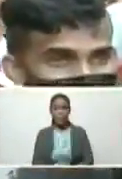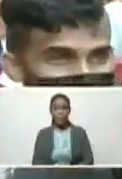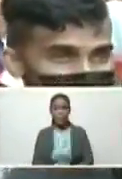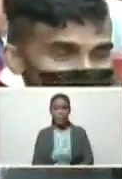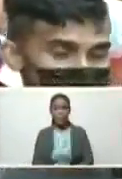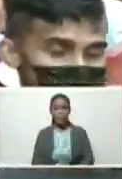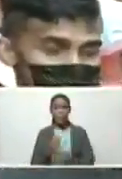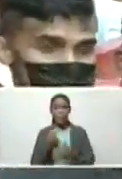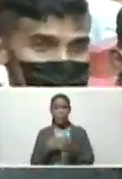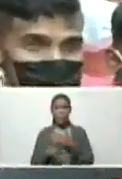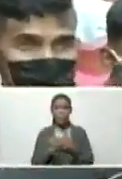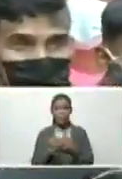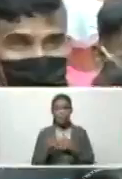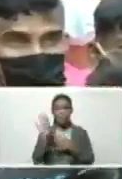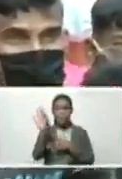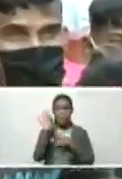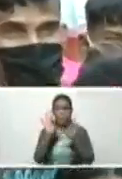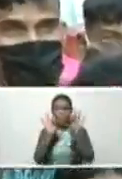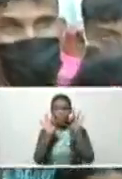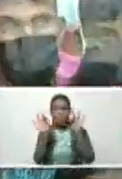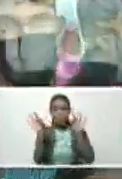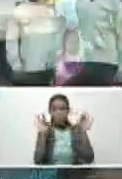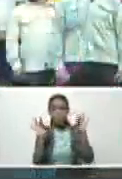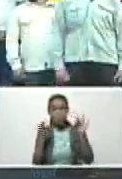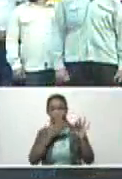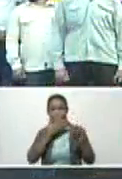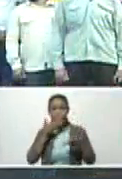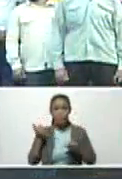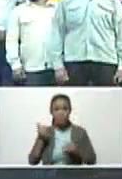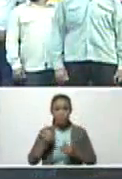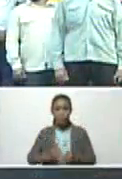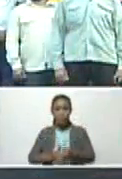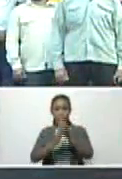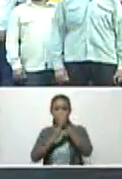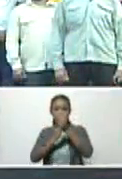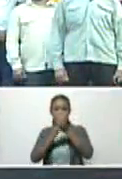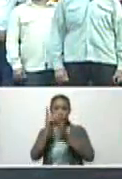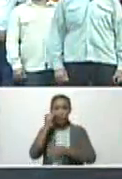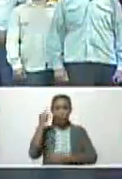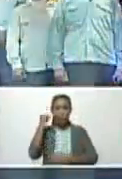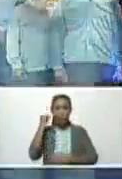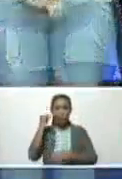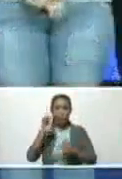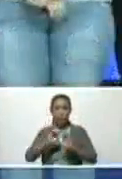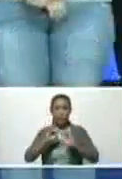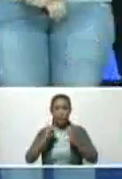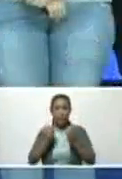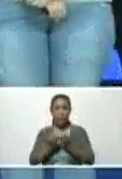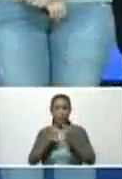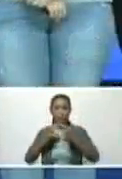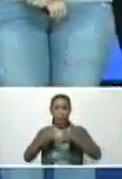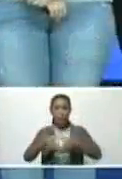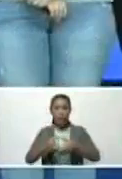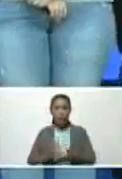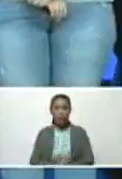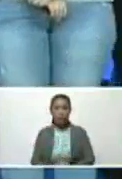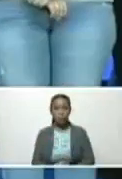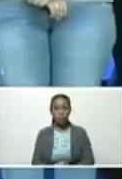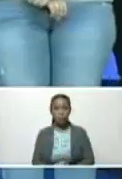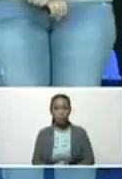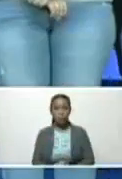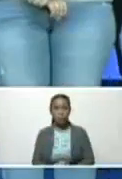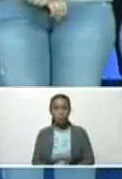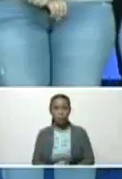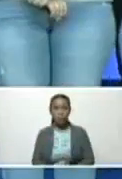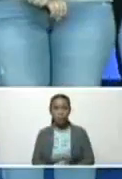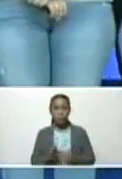Vamos a elegir a los mejores líderes y lideresas en el aula de clase, del